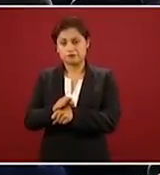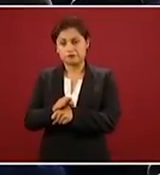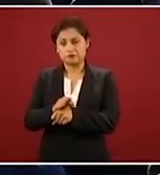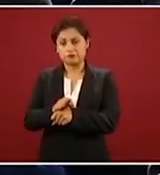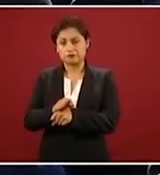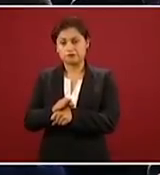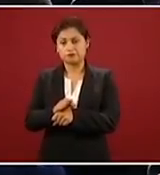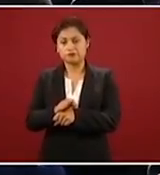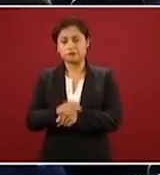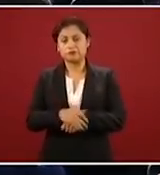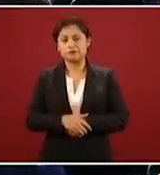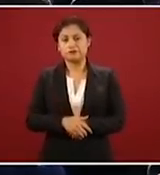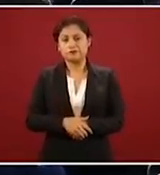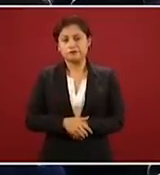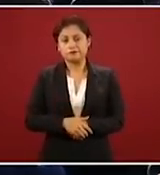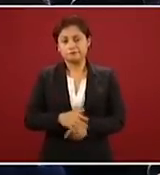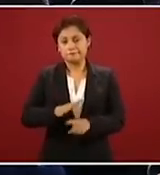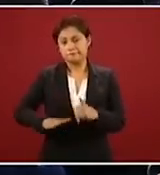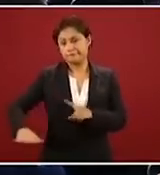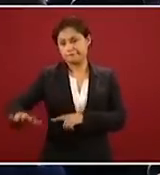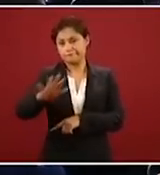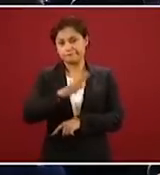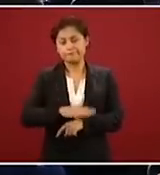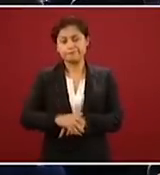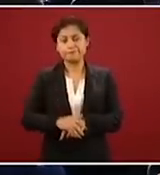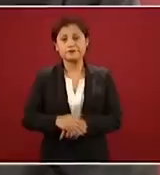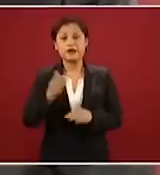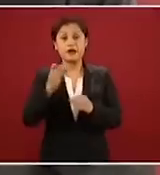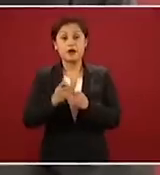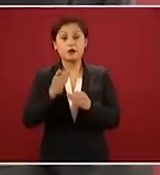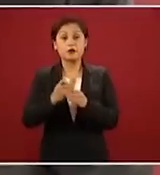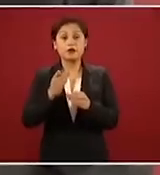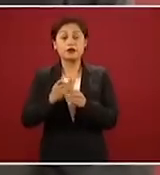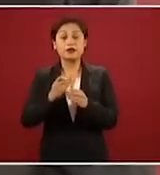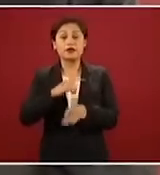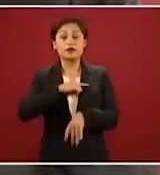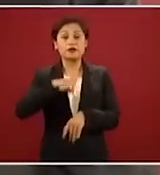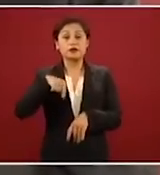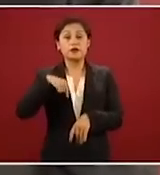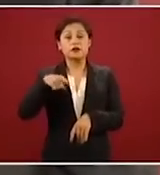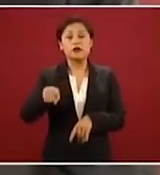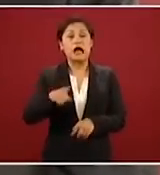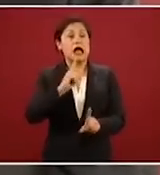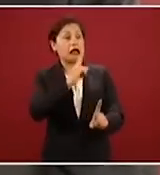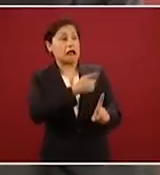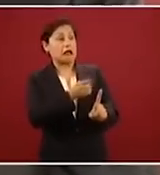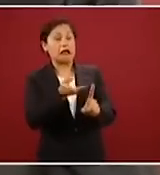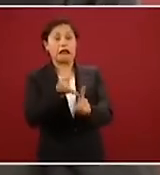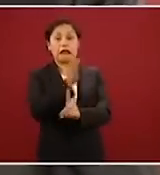No podemos hacer juicios sumarios, linchamientos.